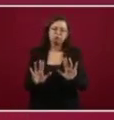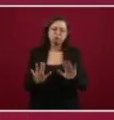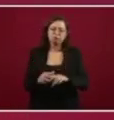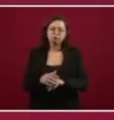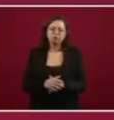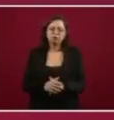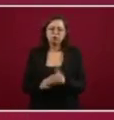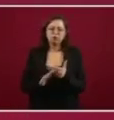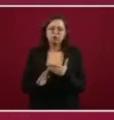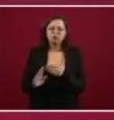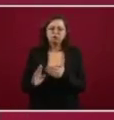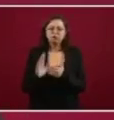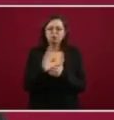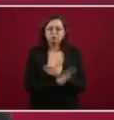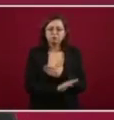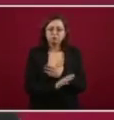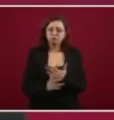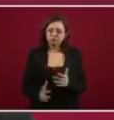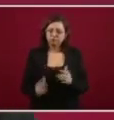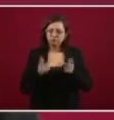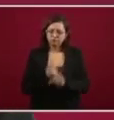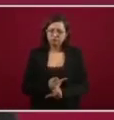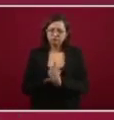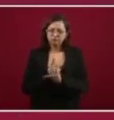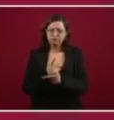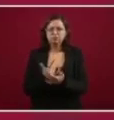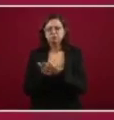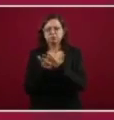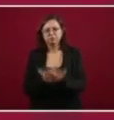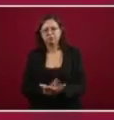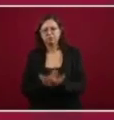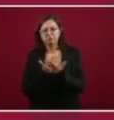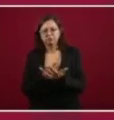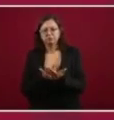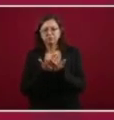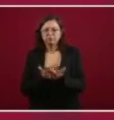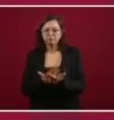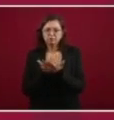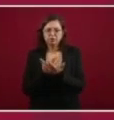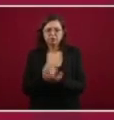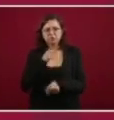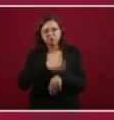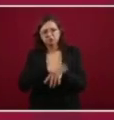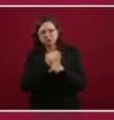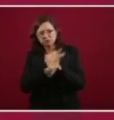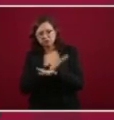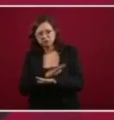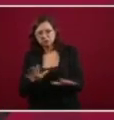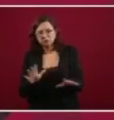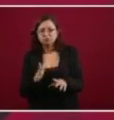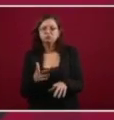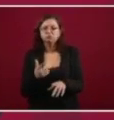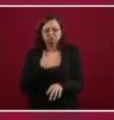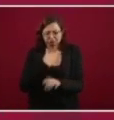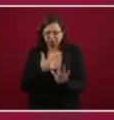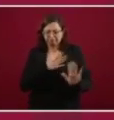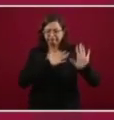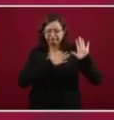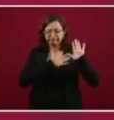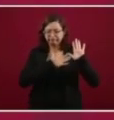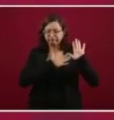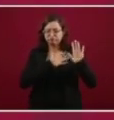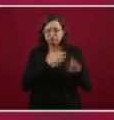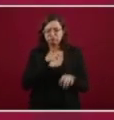y esperar, con el compromiso de que todo lo